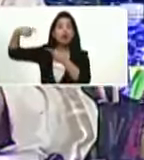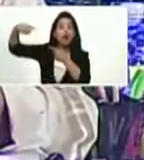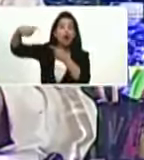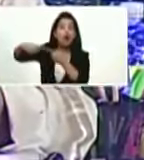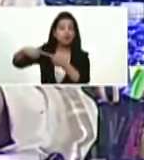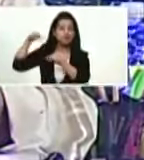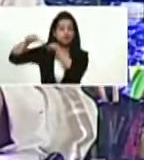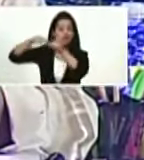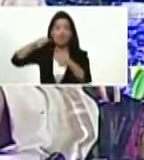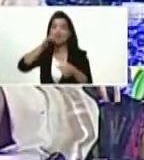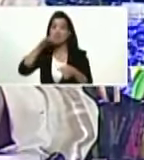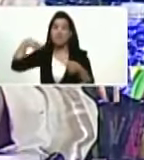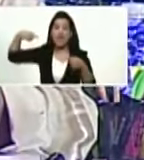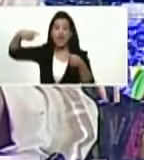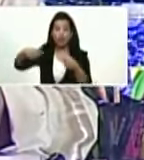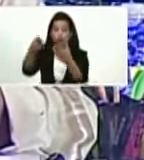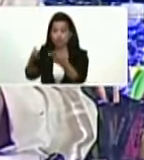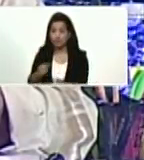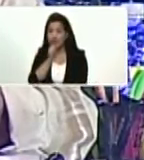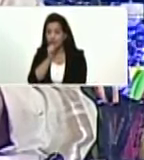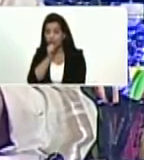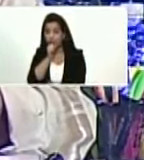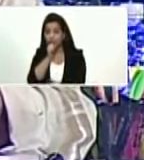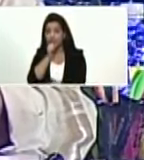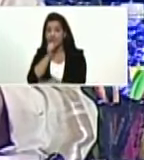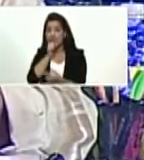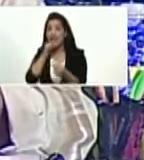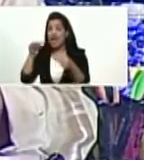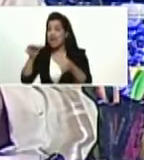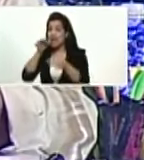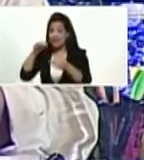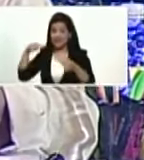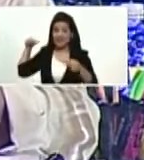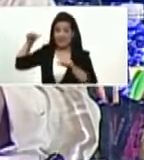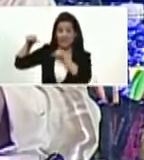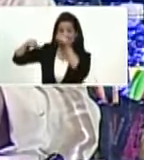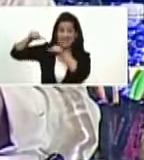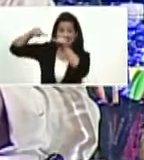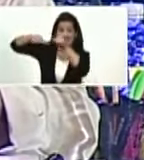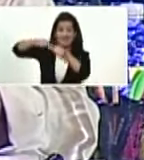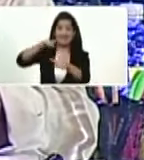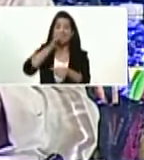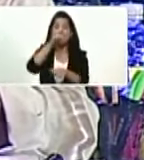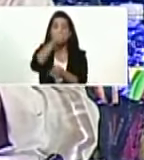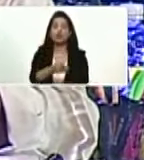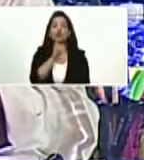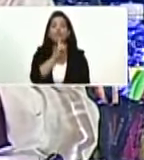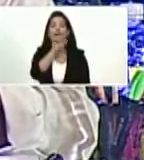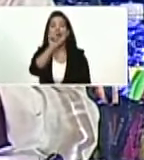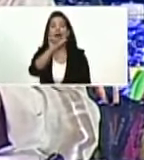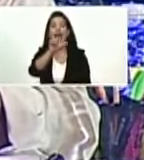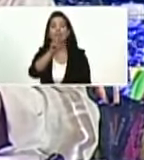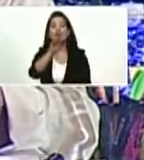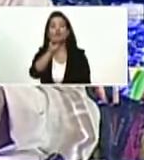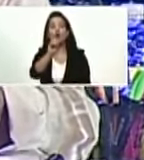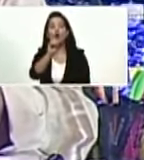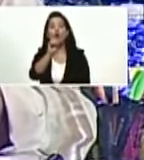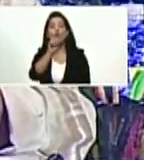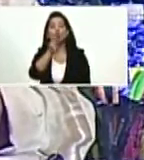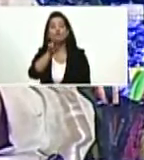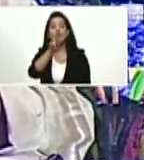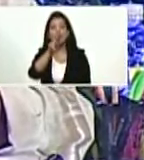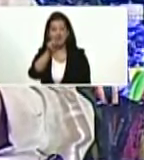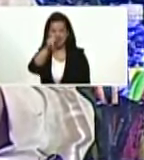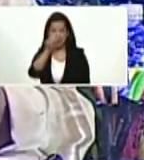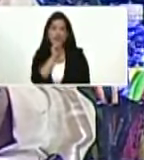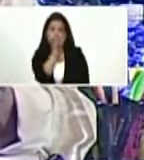y también ha llegado uno de sus tataranietos, Alberto Urdaneta Urdaneta. Gracias, que Dios los bendiga, gracias por estar con